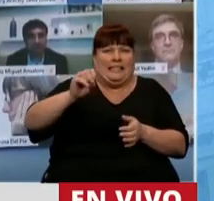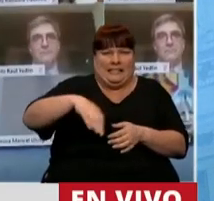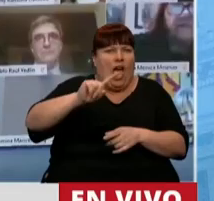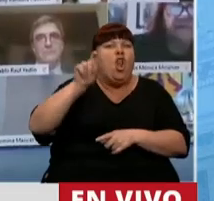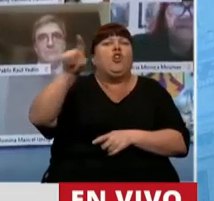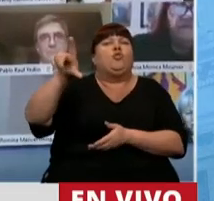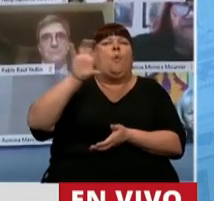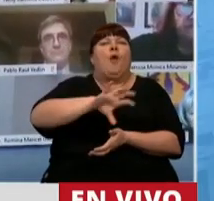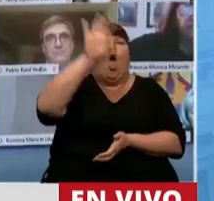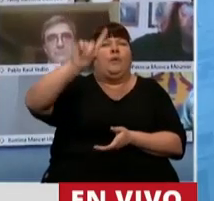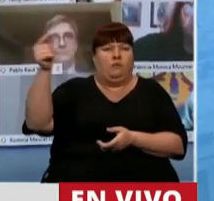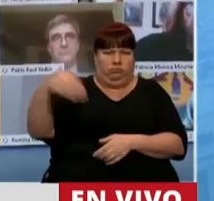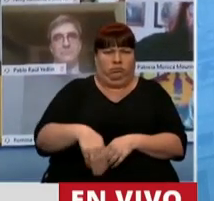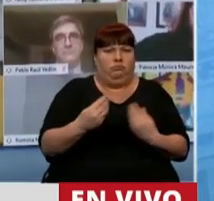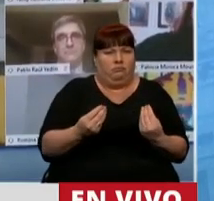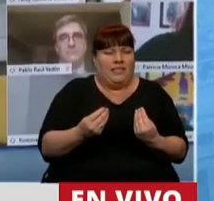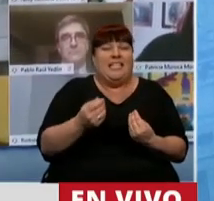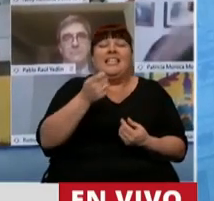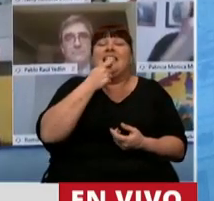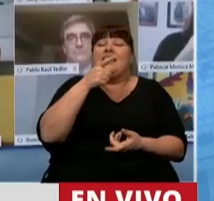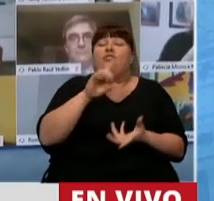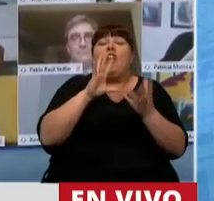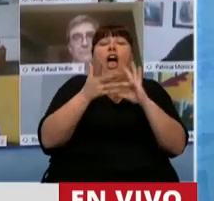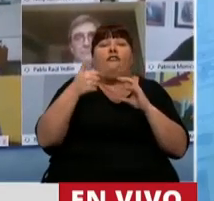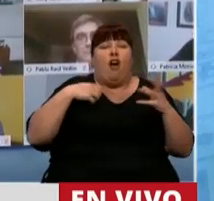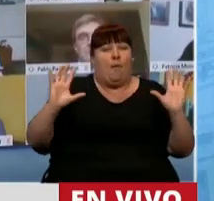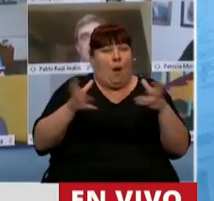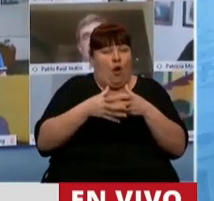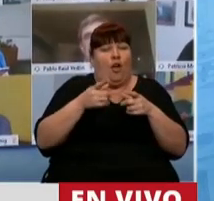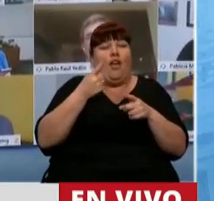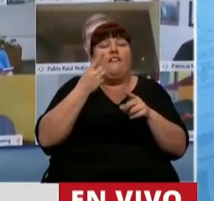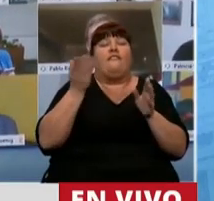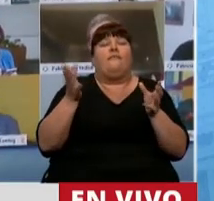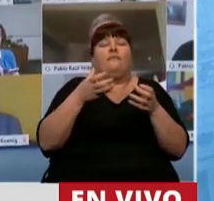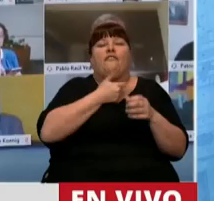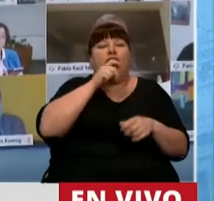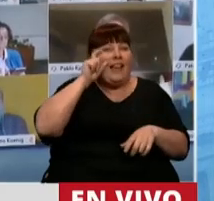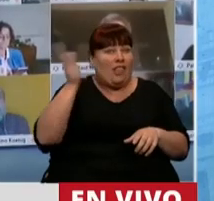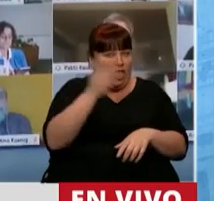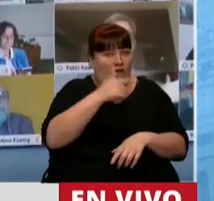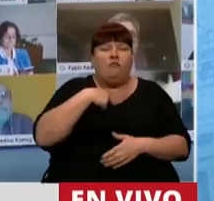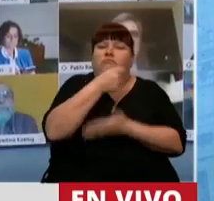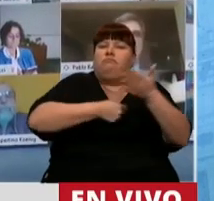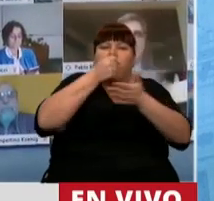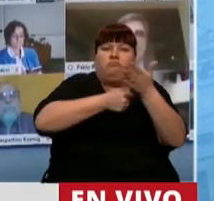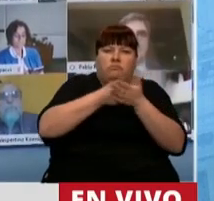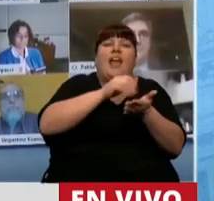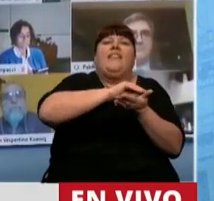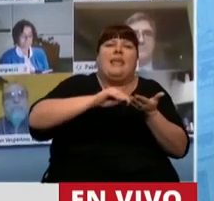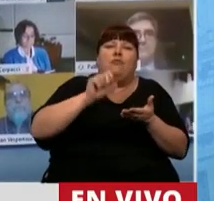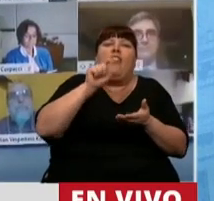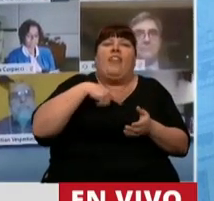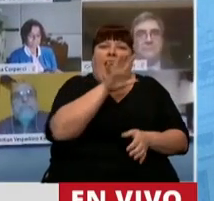no en sus territorios. Si tenemos una característica en nuestro bloque del Frente de Todos, es que somos militantes y diputados